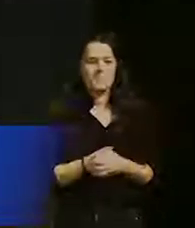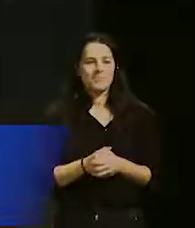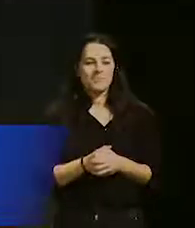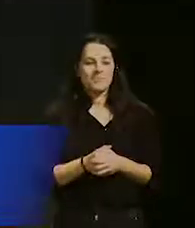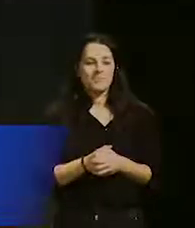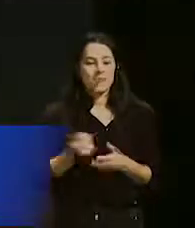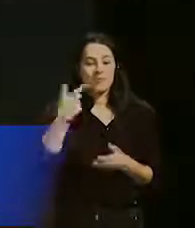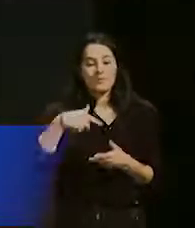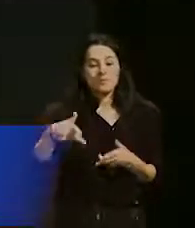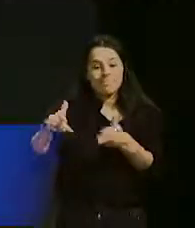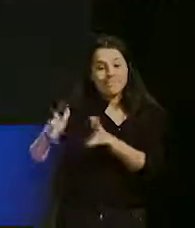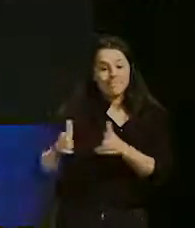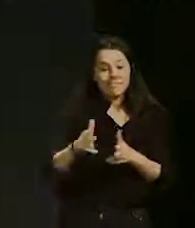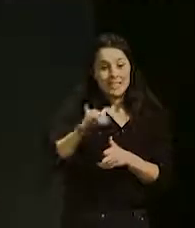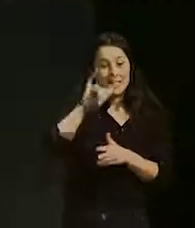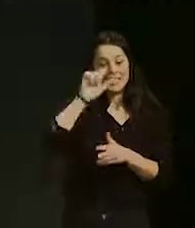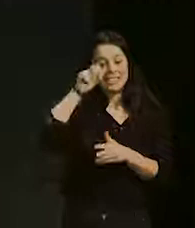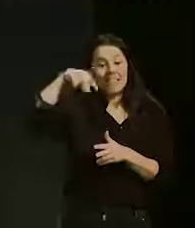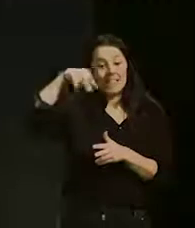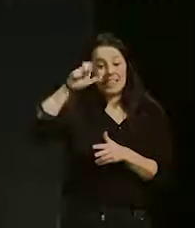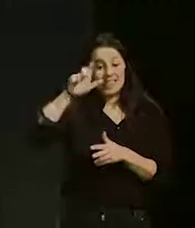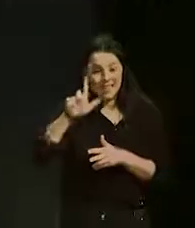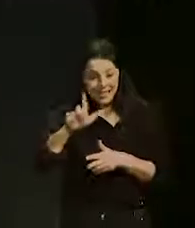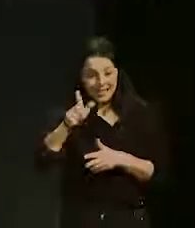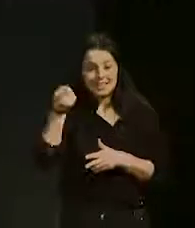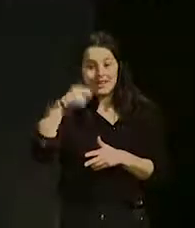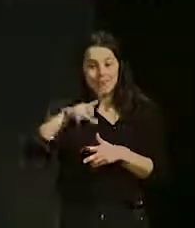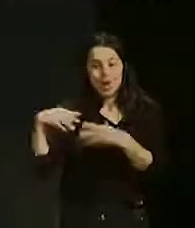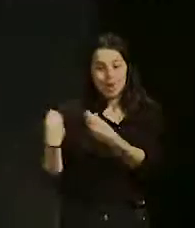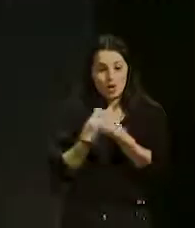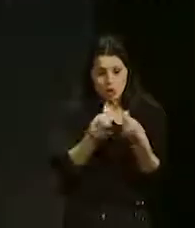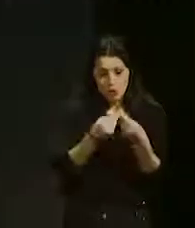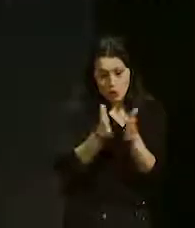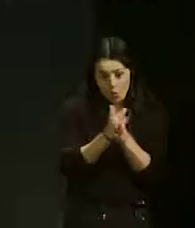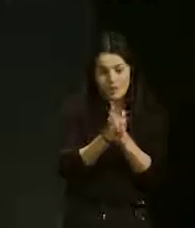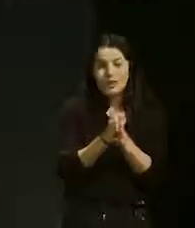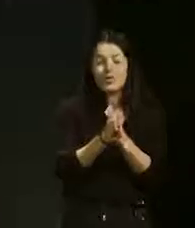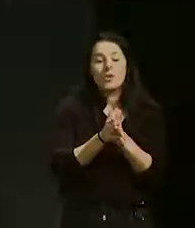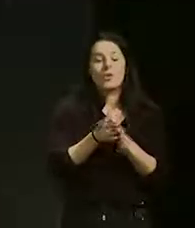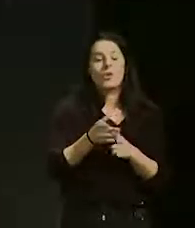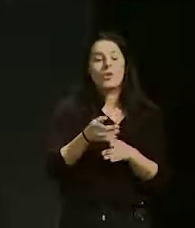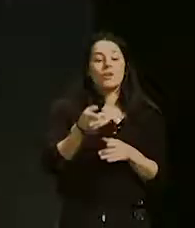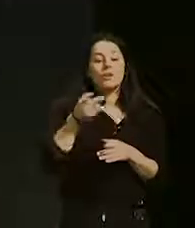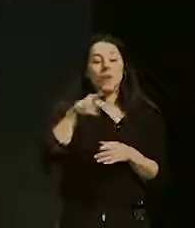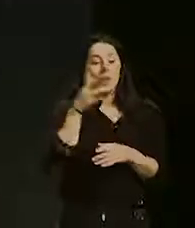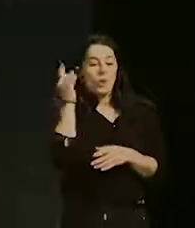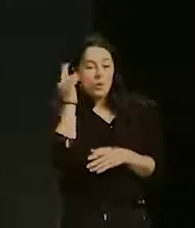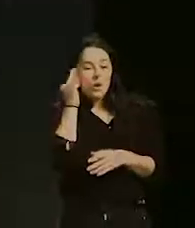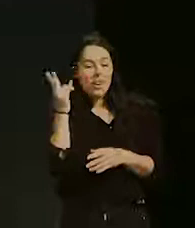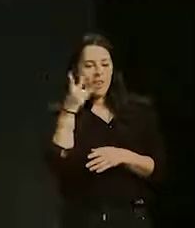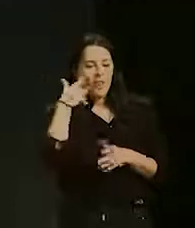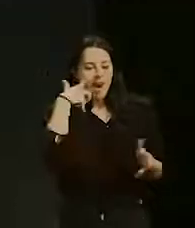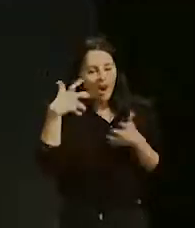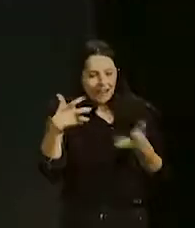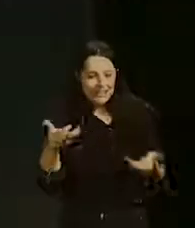Estamos con Janel Barbeito, su brazo armado Omar Gómez y con Chiara Bersani, dos mujeres, dos artistas